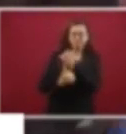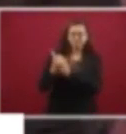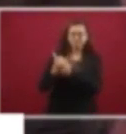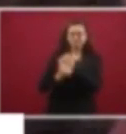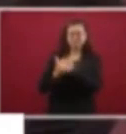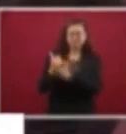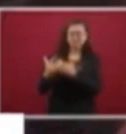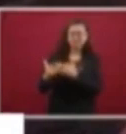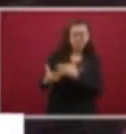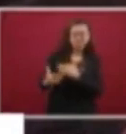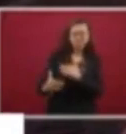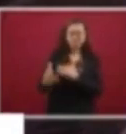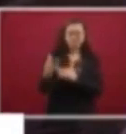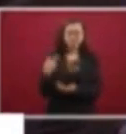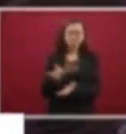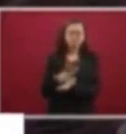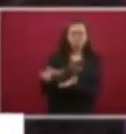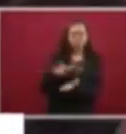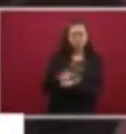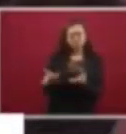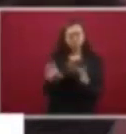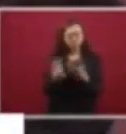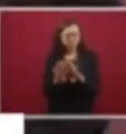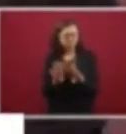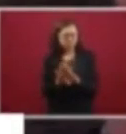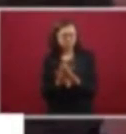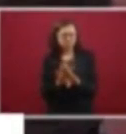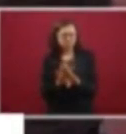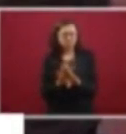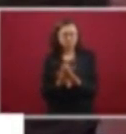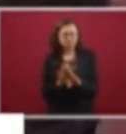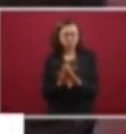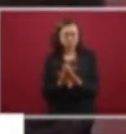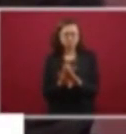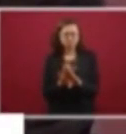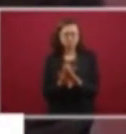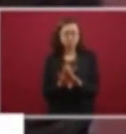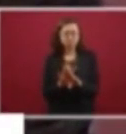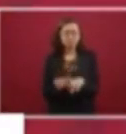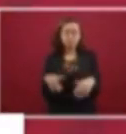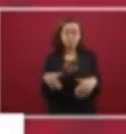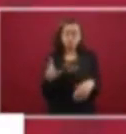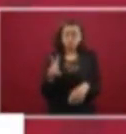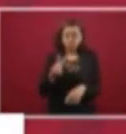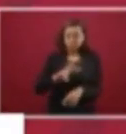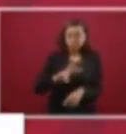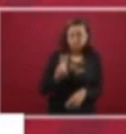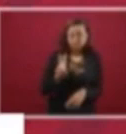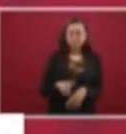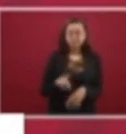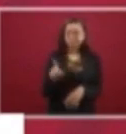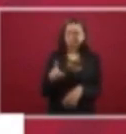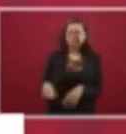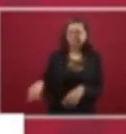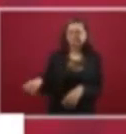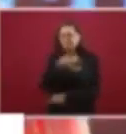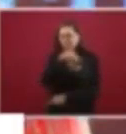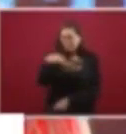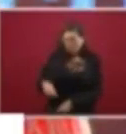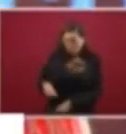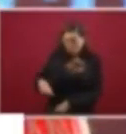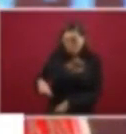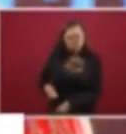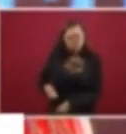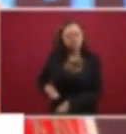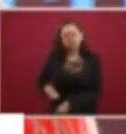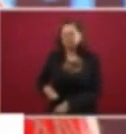sus deportes no están ahí? Es lo que Ana Guevara tiene que aclarar y tiene que presentar. Ya no existen las becas,